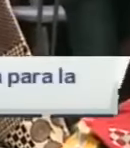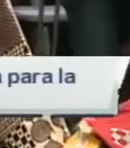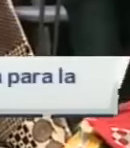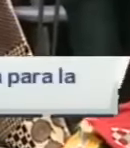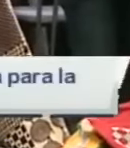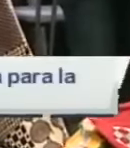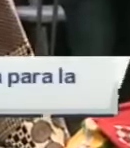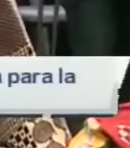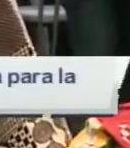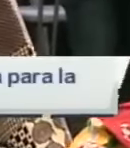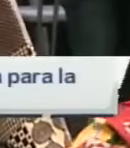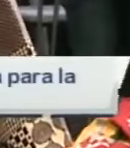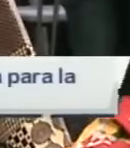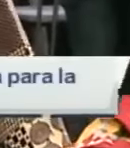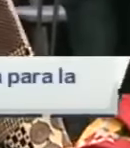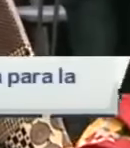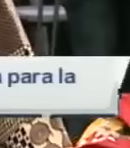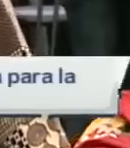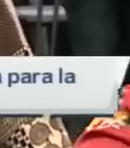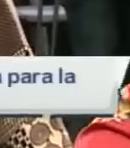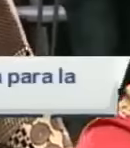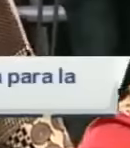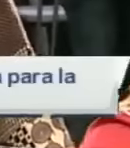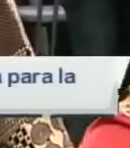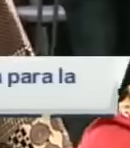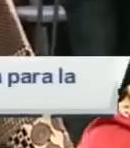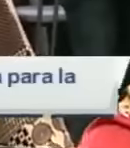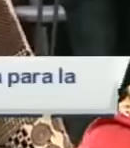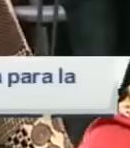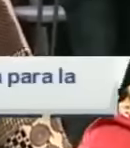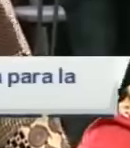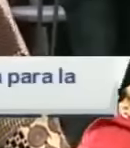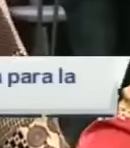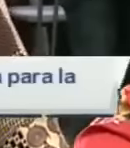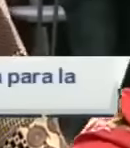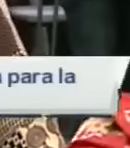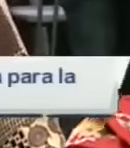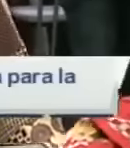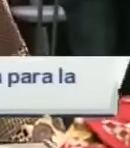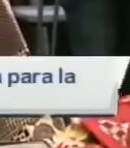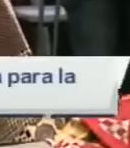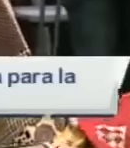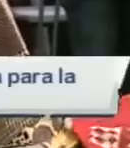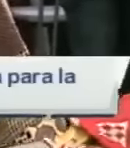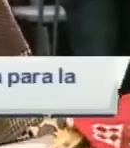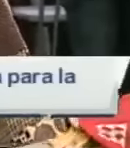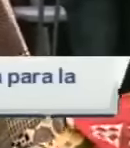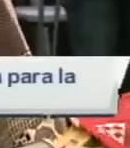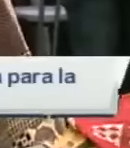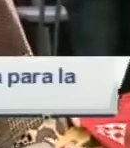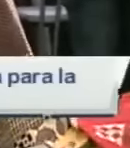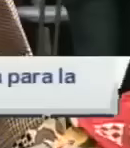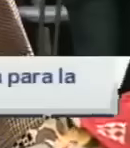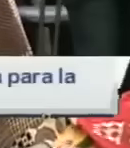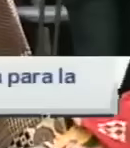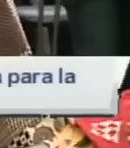tú Esequiboco Guaumay, el Esequibo es nuestro, el Esequibo es nuestra tierra,